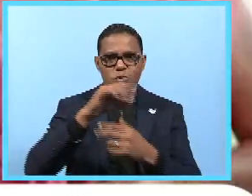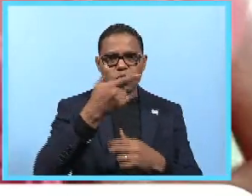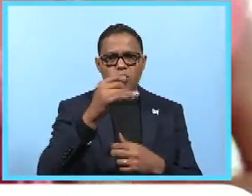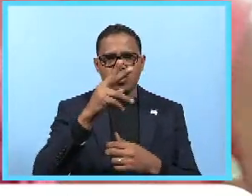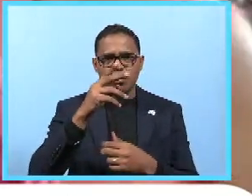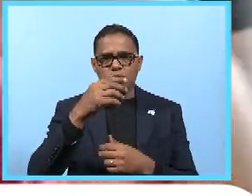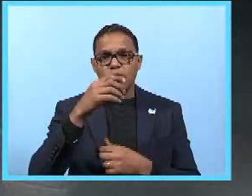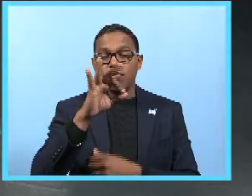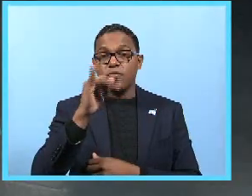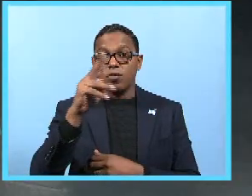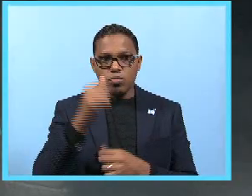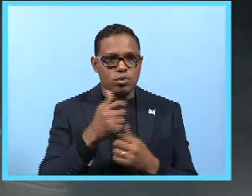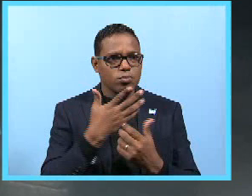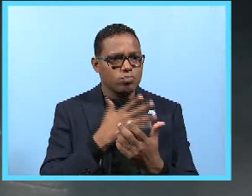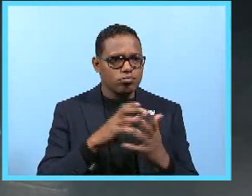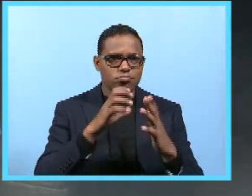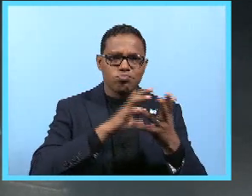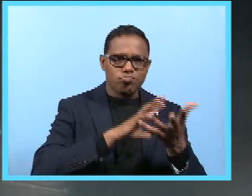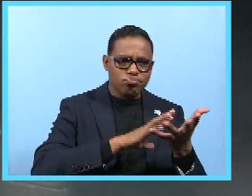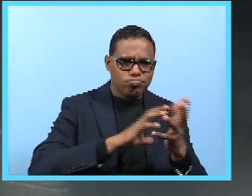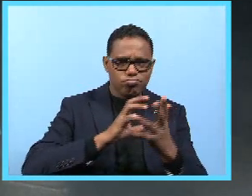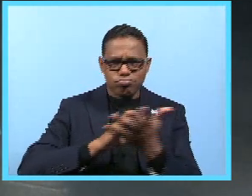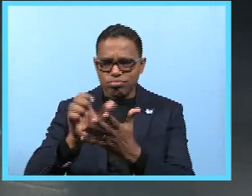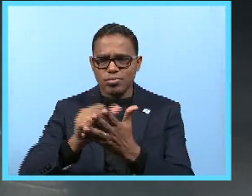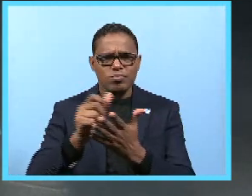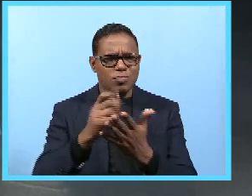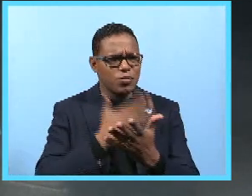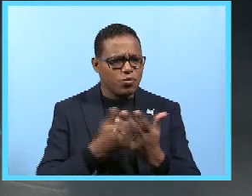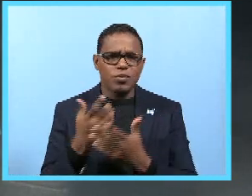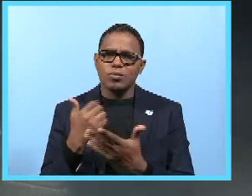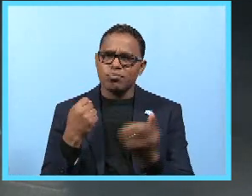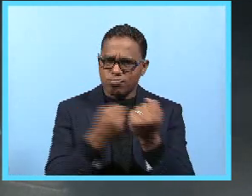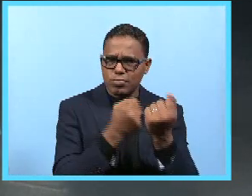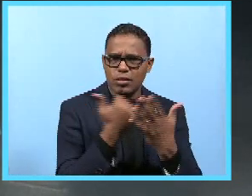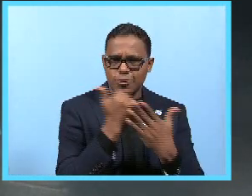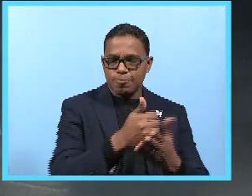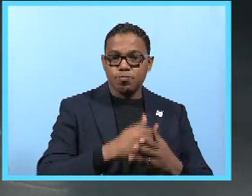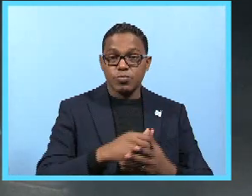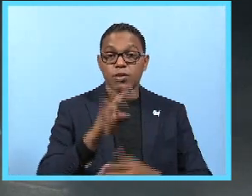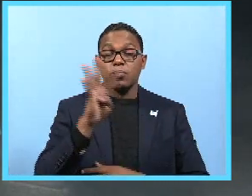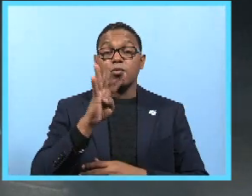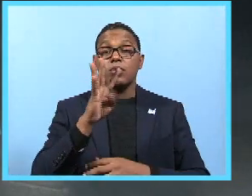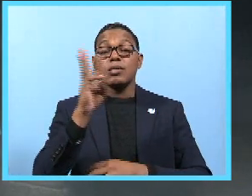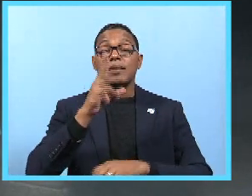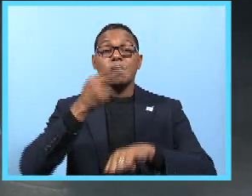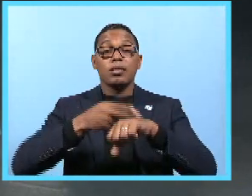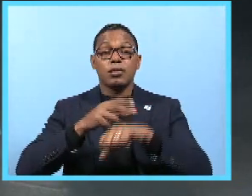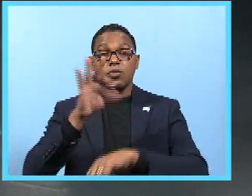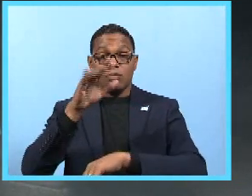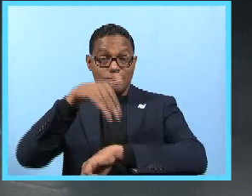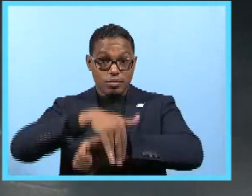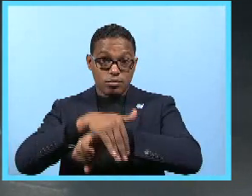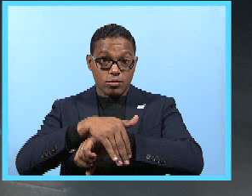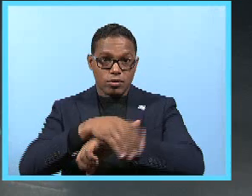fenómeno atmosférico. La invitación a unirse a nosotros, tanto a las 6 de la tarde como a las 9 de la noche, en nuestras próximas emisiones